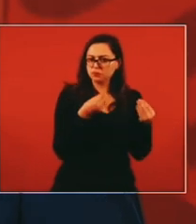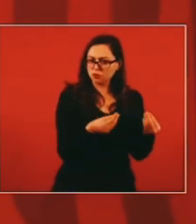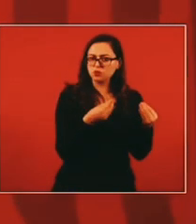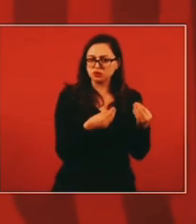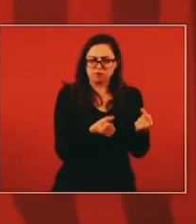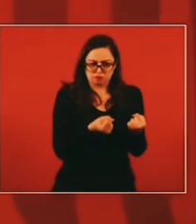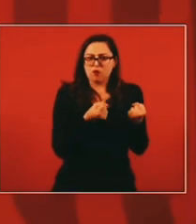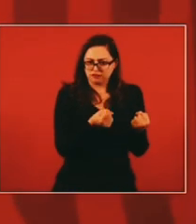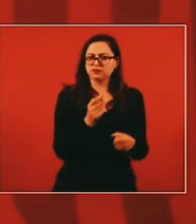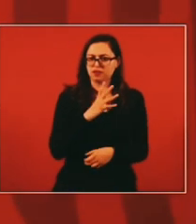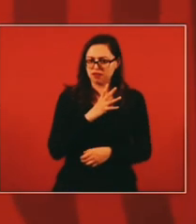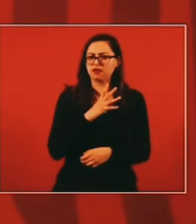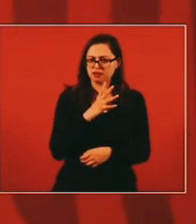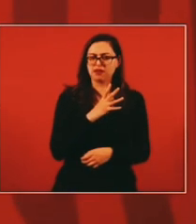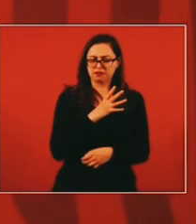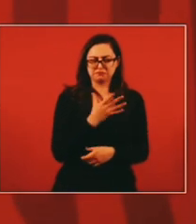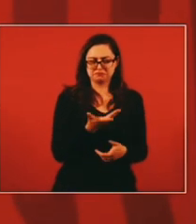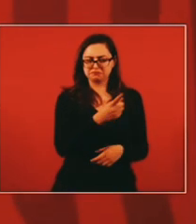fuerza